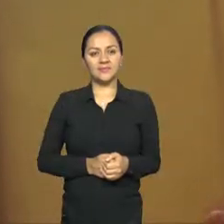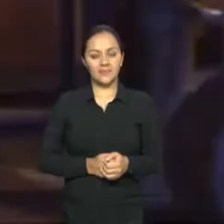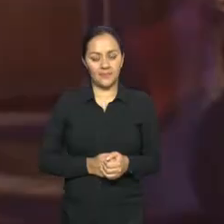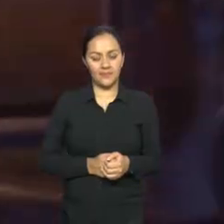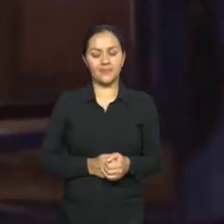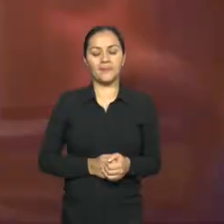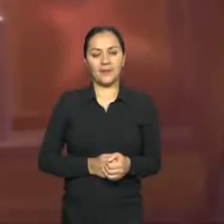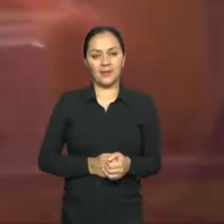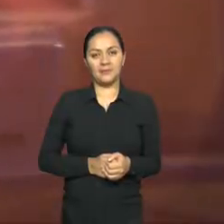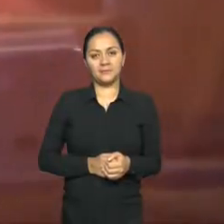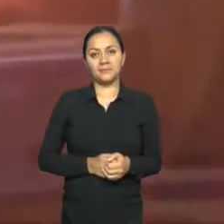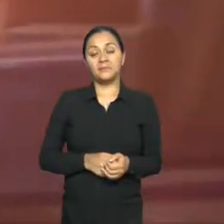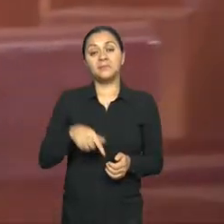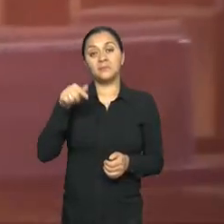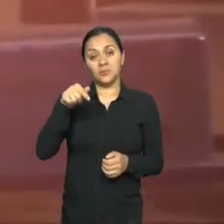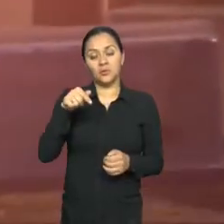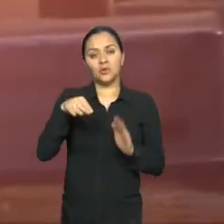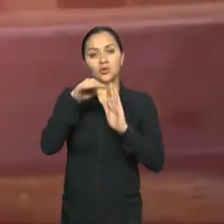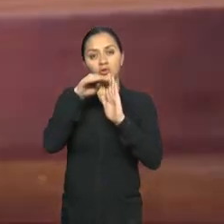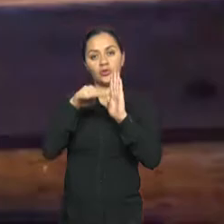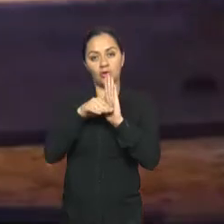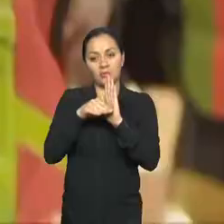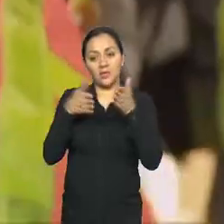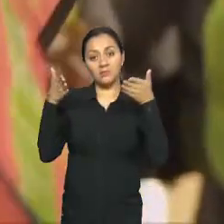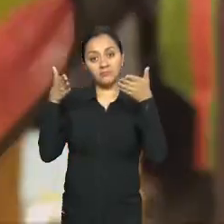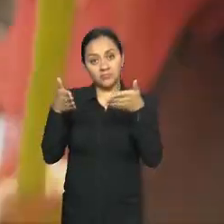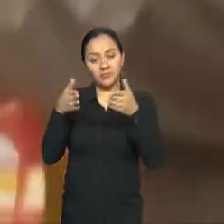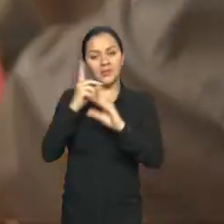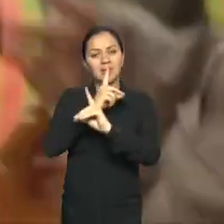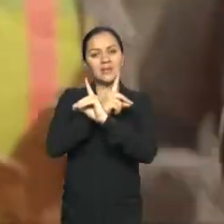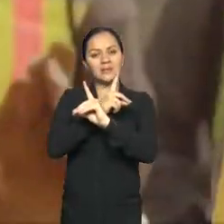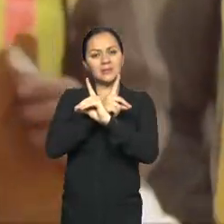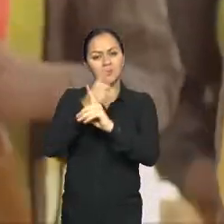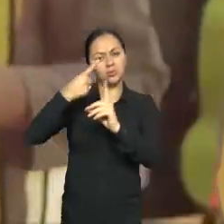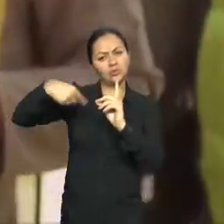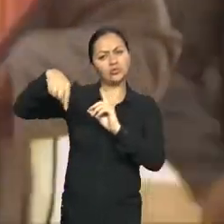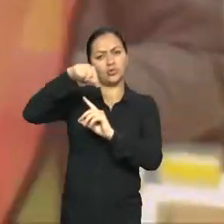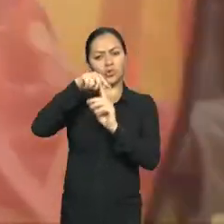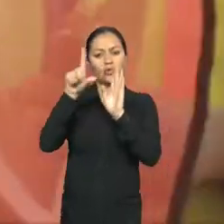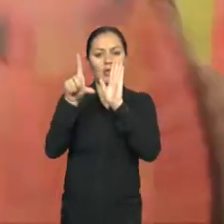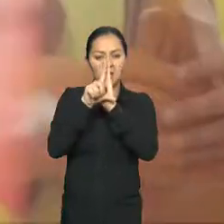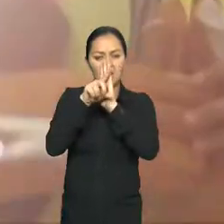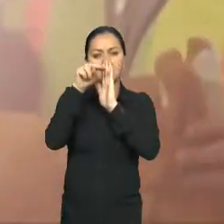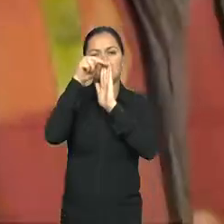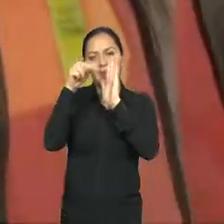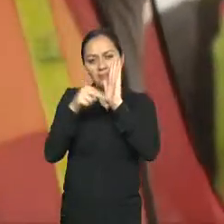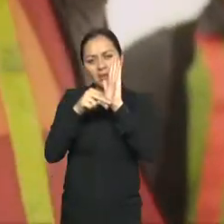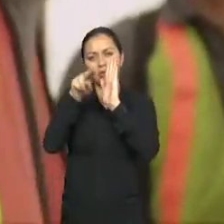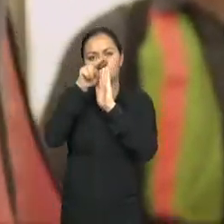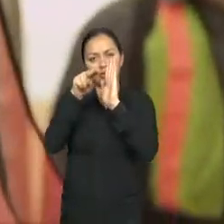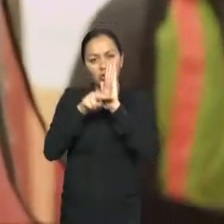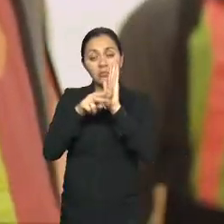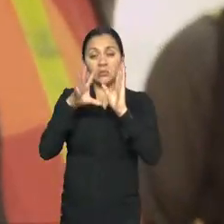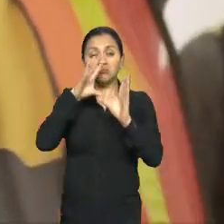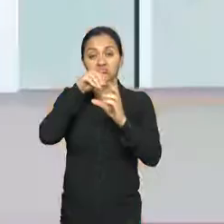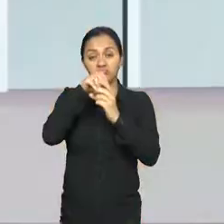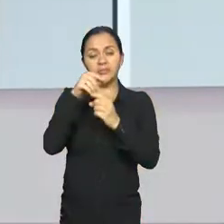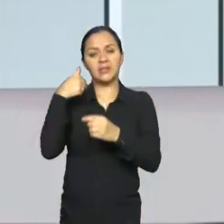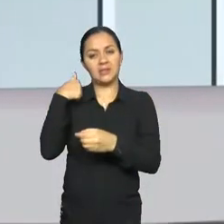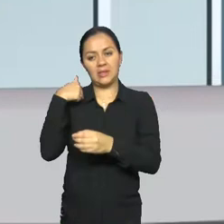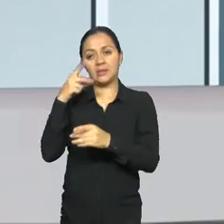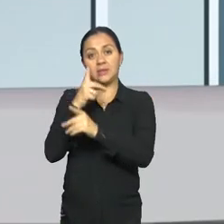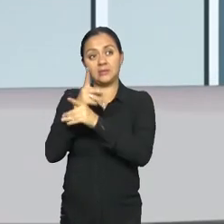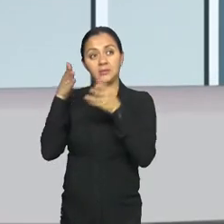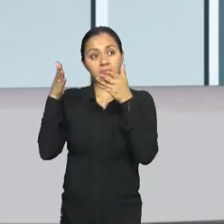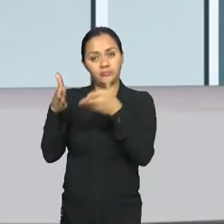Entre las acciones afirmativas en favor de las personas con discapacidad en el Ecuador, se encuentran los diferentes beneficios tributarios a